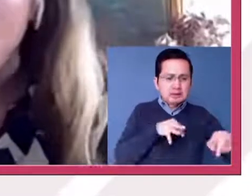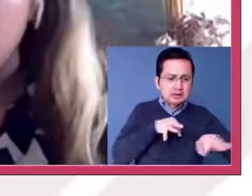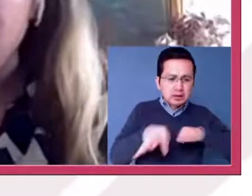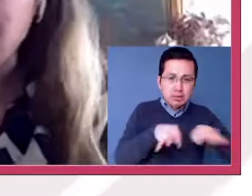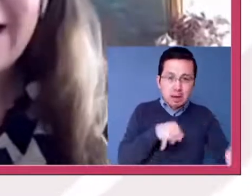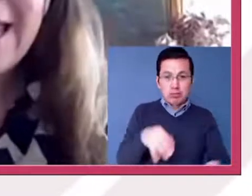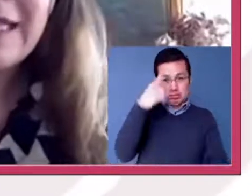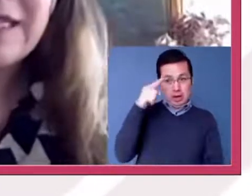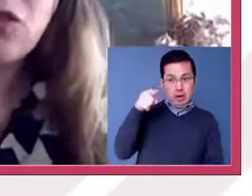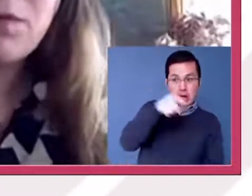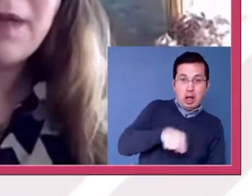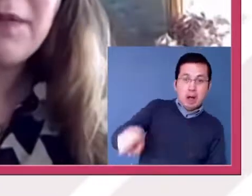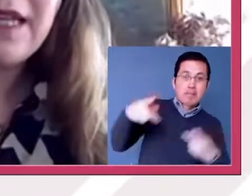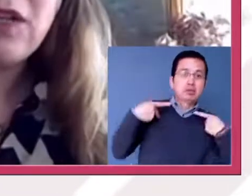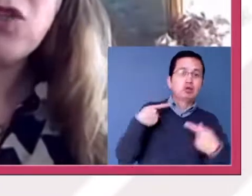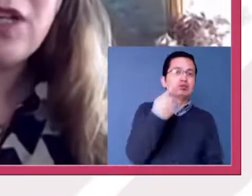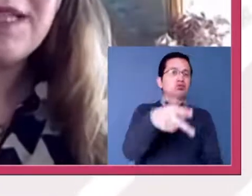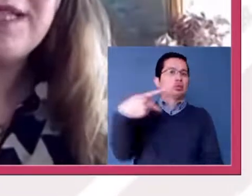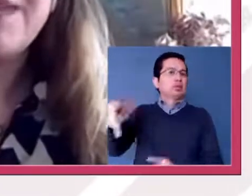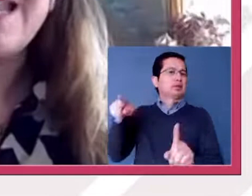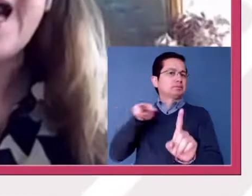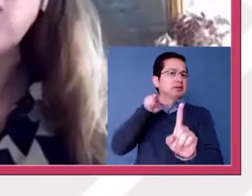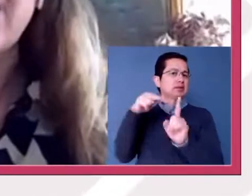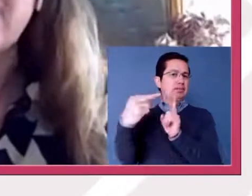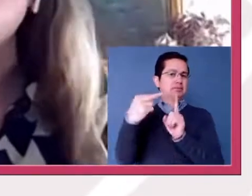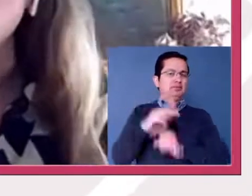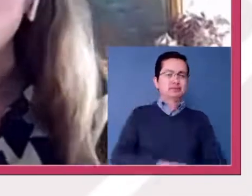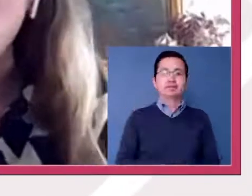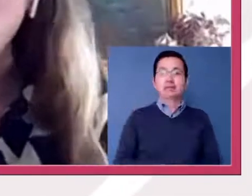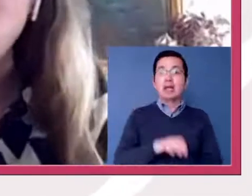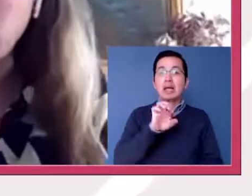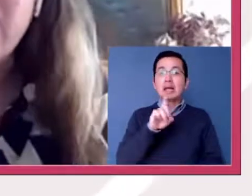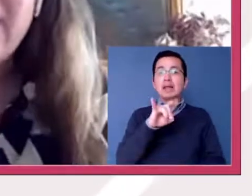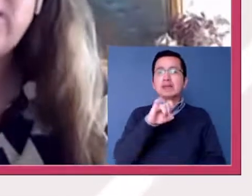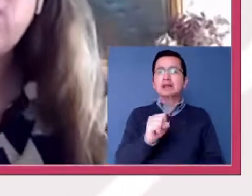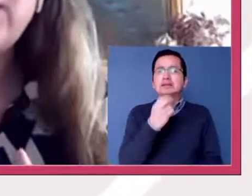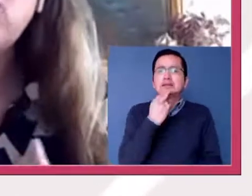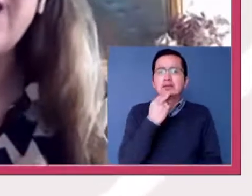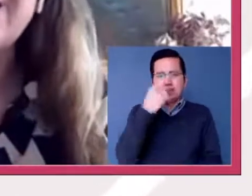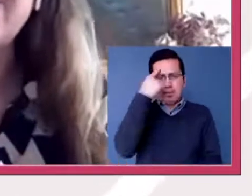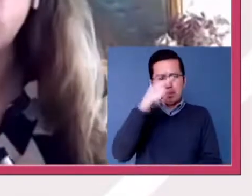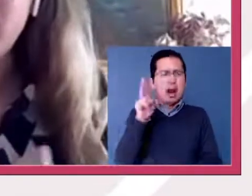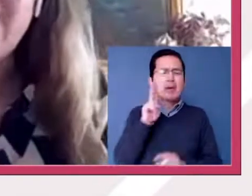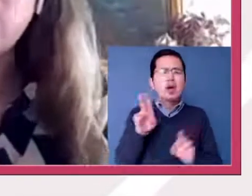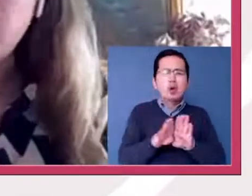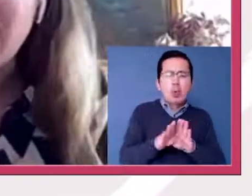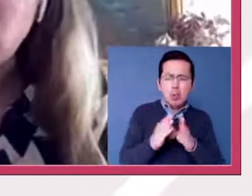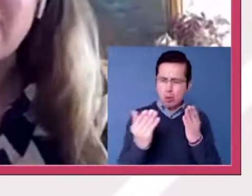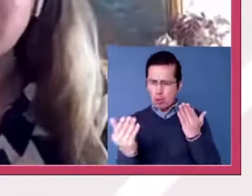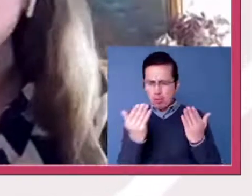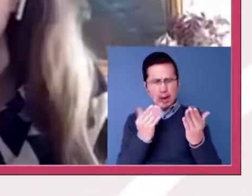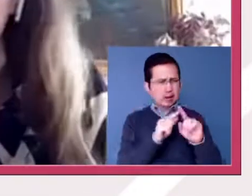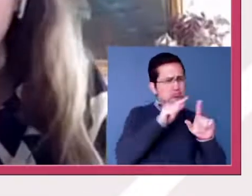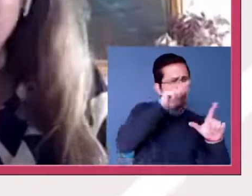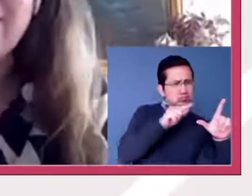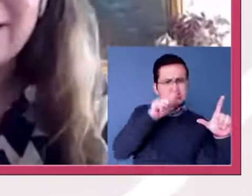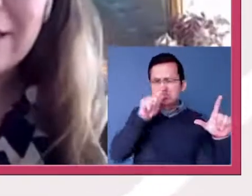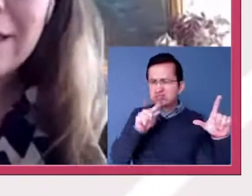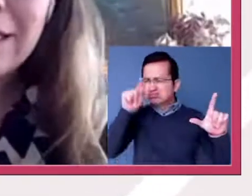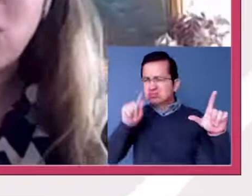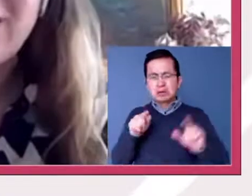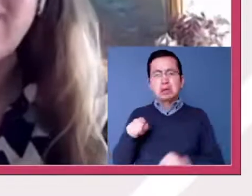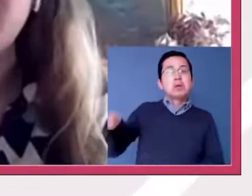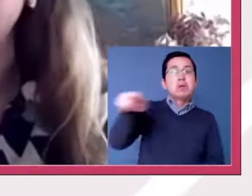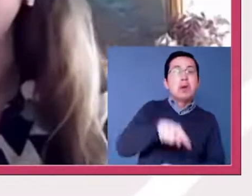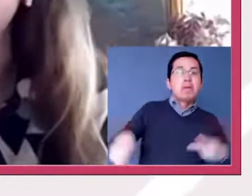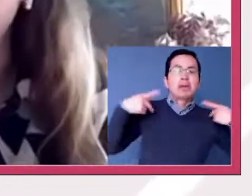De esta forma, la EDIS nos permite no solamente mirar los datos uno a uno, sino ir correlacionando las respuestas entre